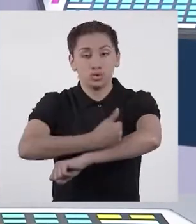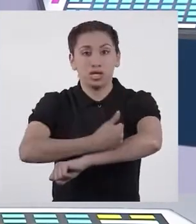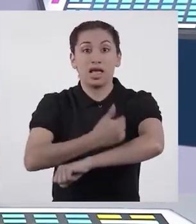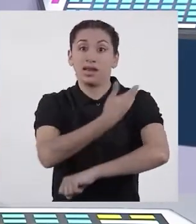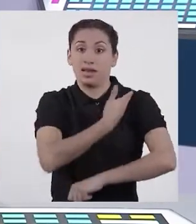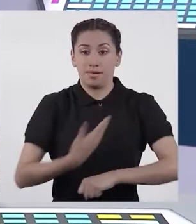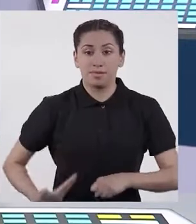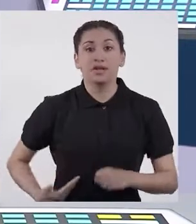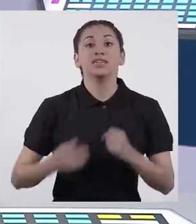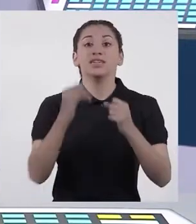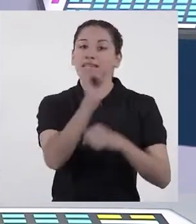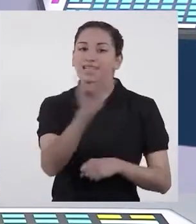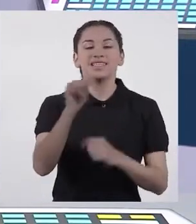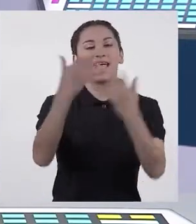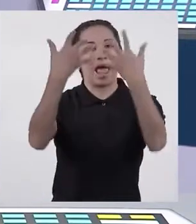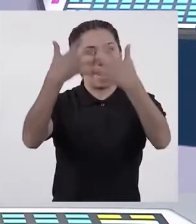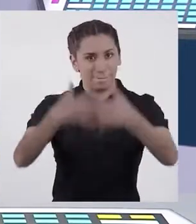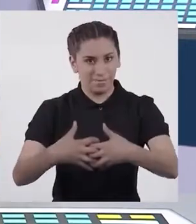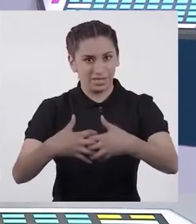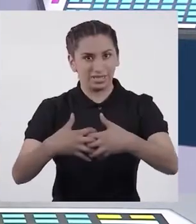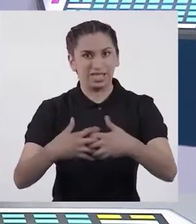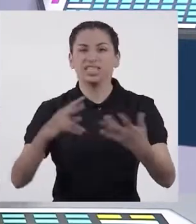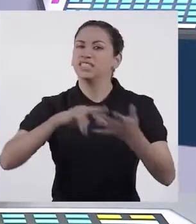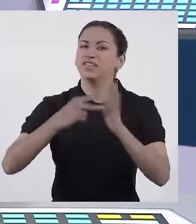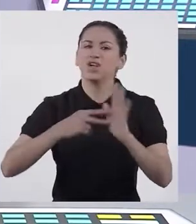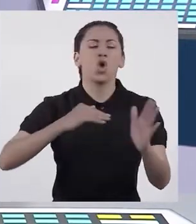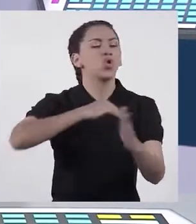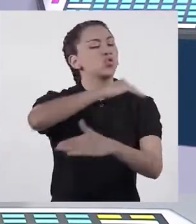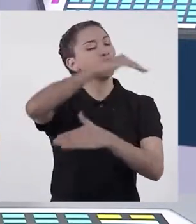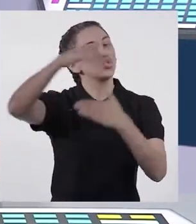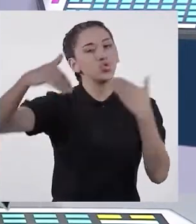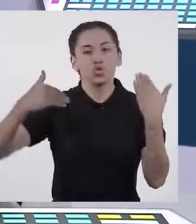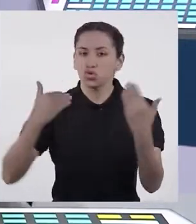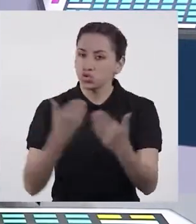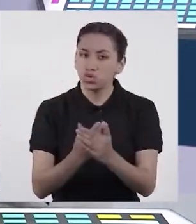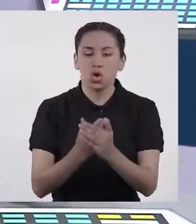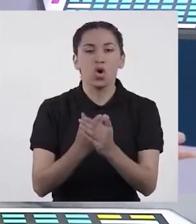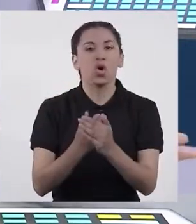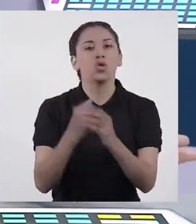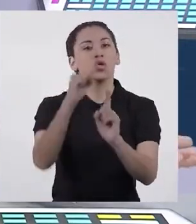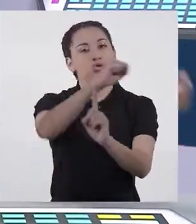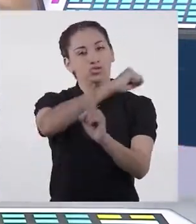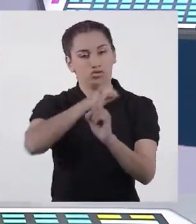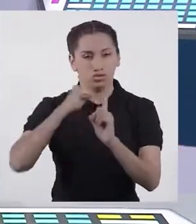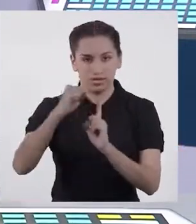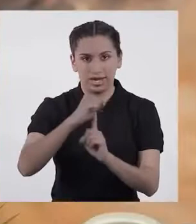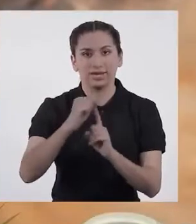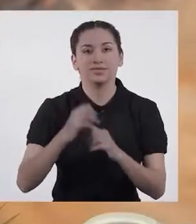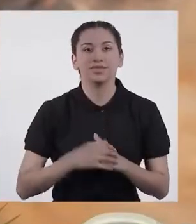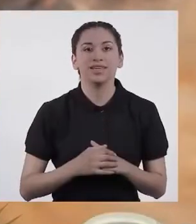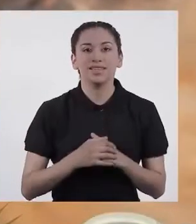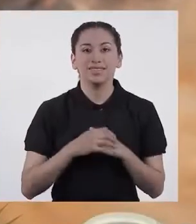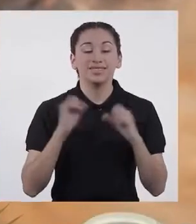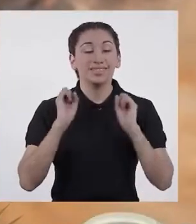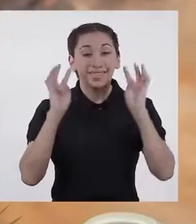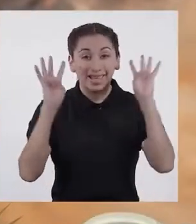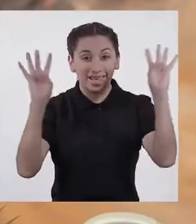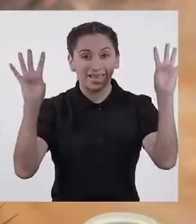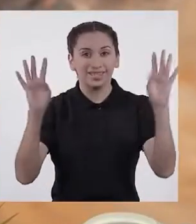las empresas, es decir, todos los integrantes de la sociedad.